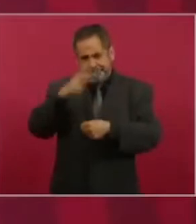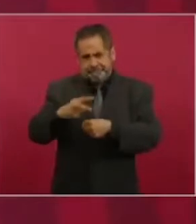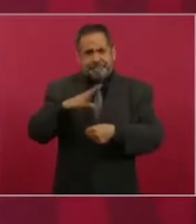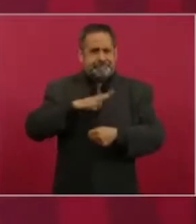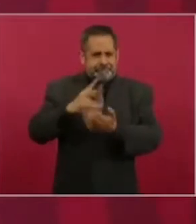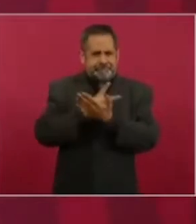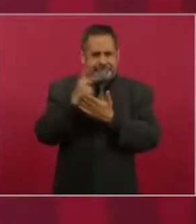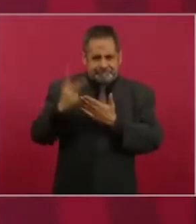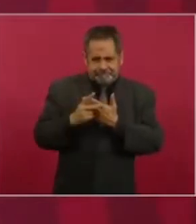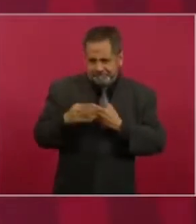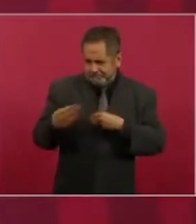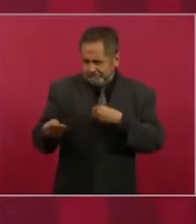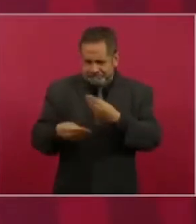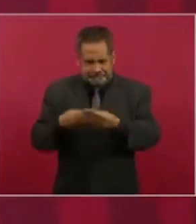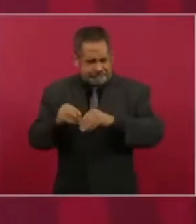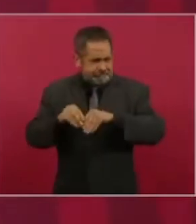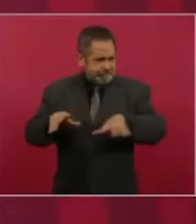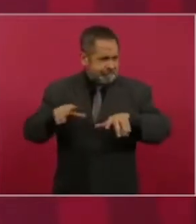Estamos destinando